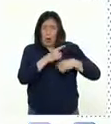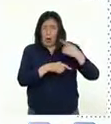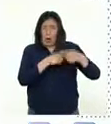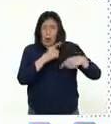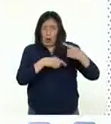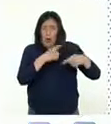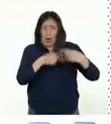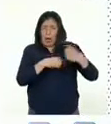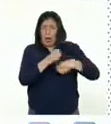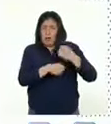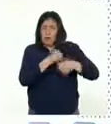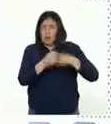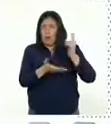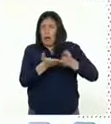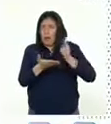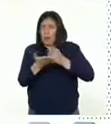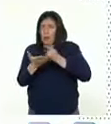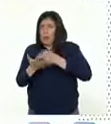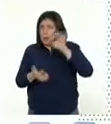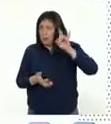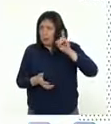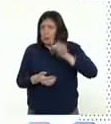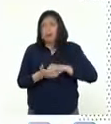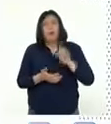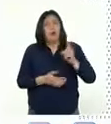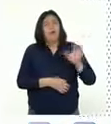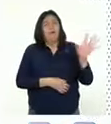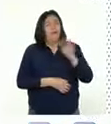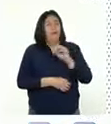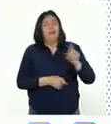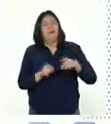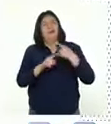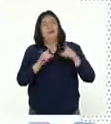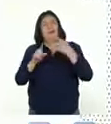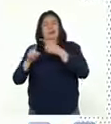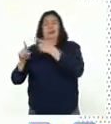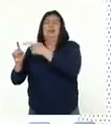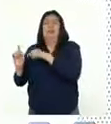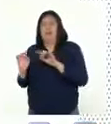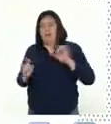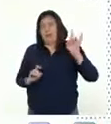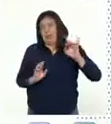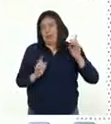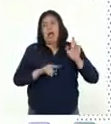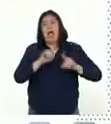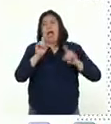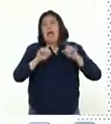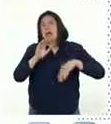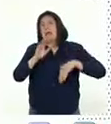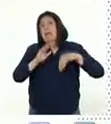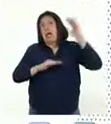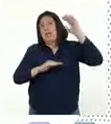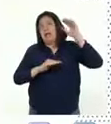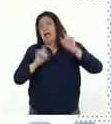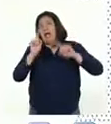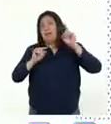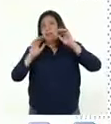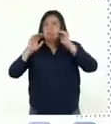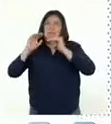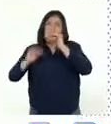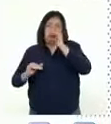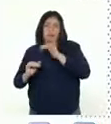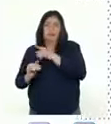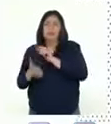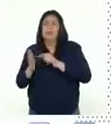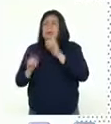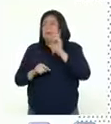misma cantidad de emergencias? No, todos los años son distintos. A veces hay más y a veces hay